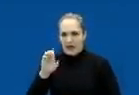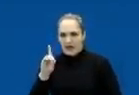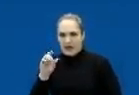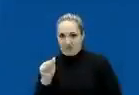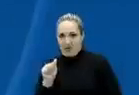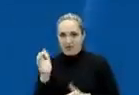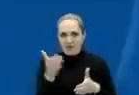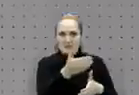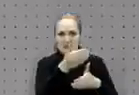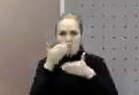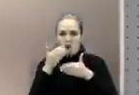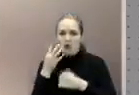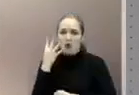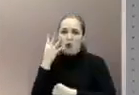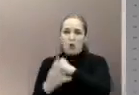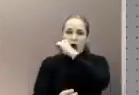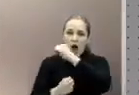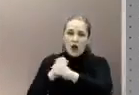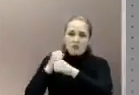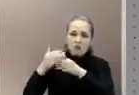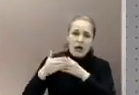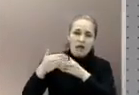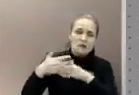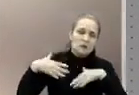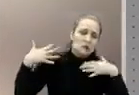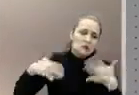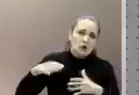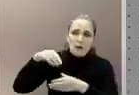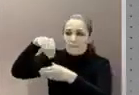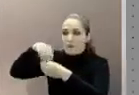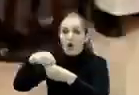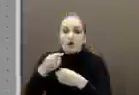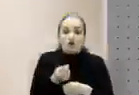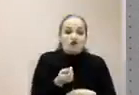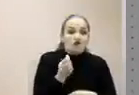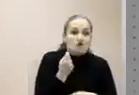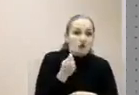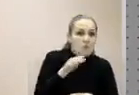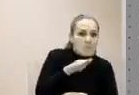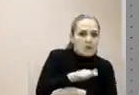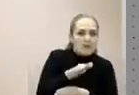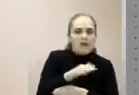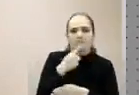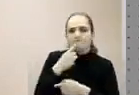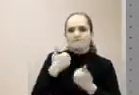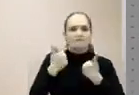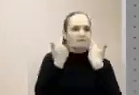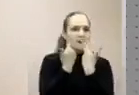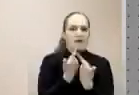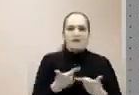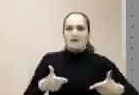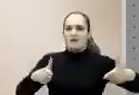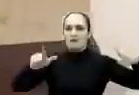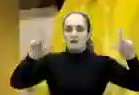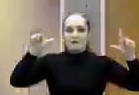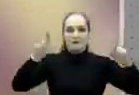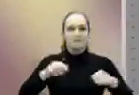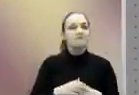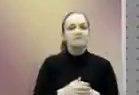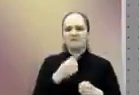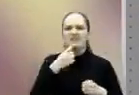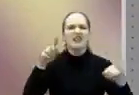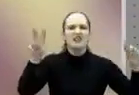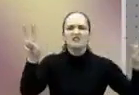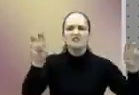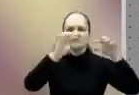2:30 de la tarde, un trino del presidente de Malí anunció la libertad de la hermana Gloria Cecilia Narváez. Abre comillas, liberación este